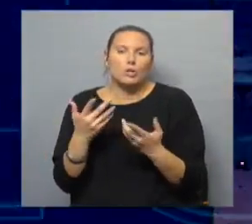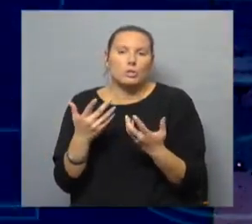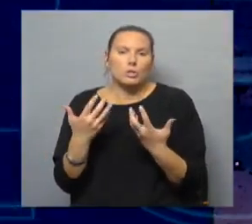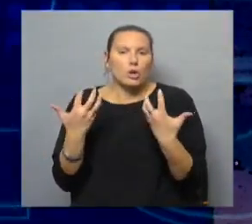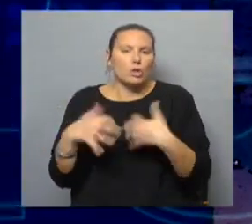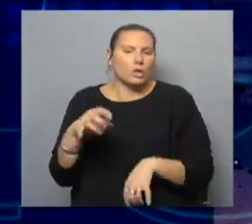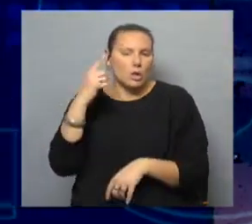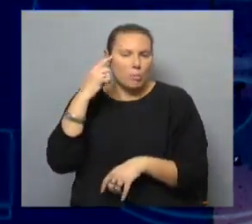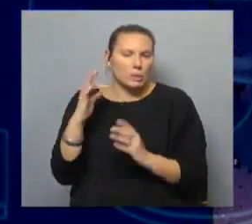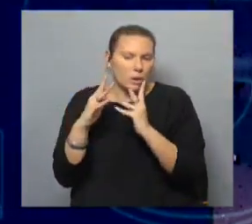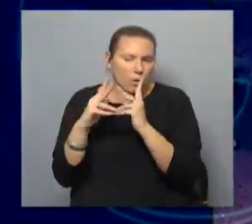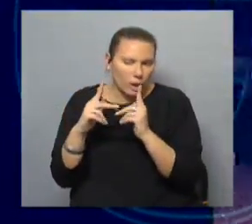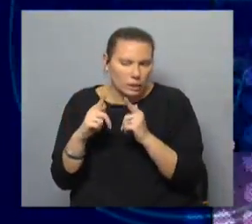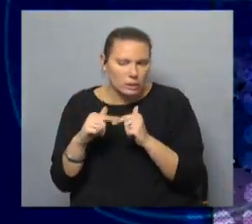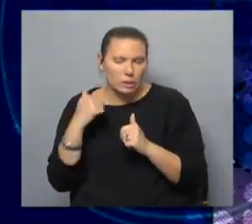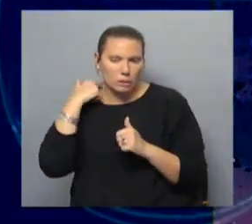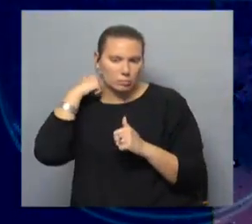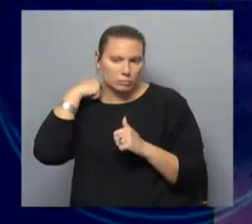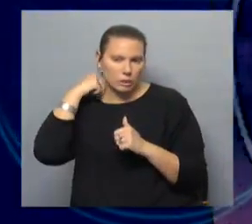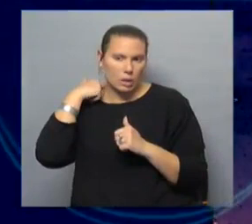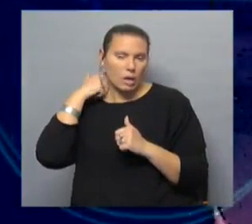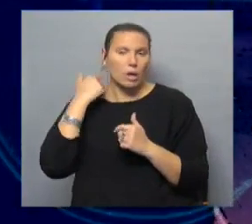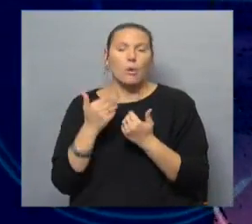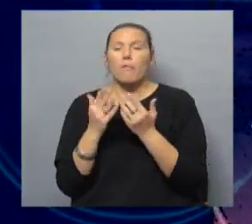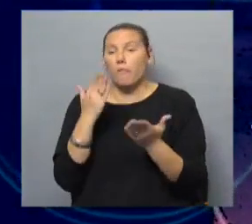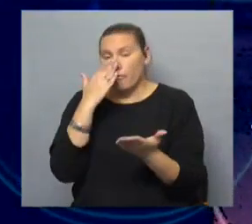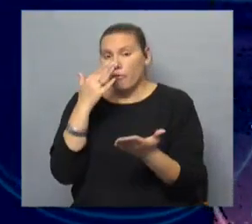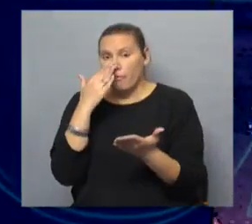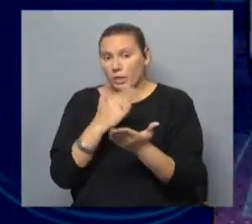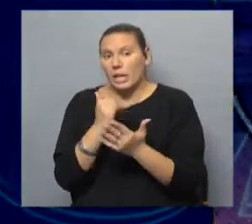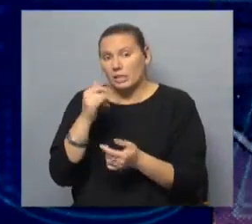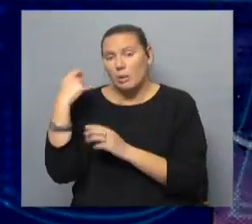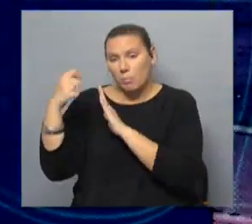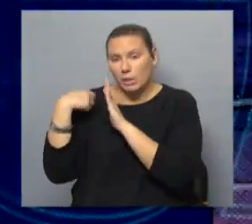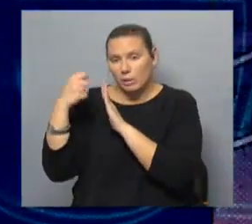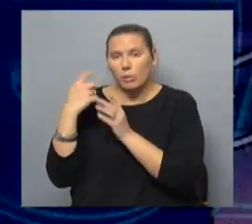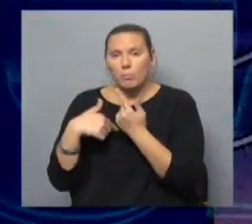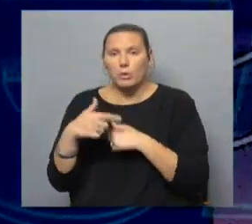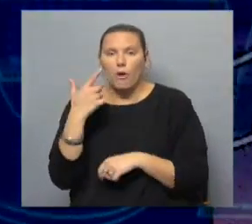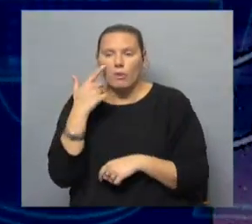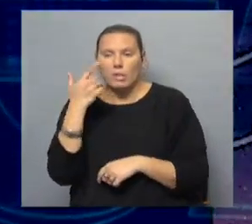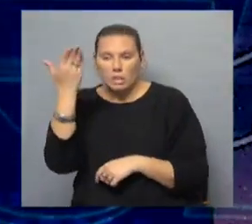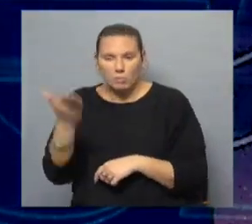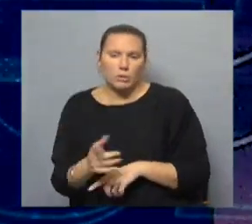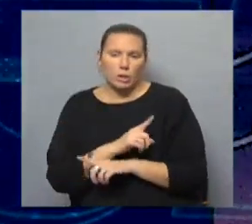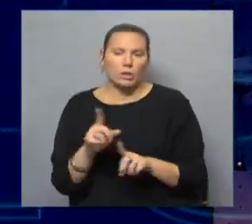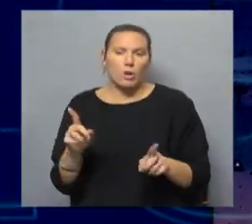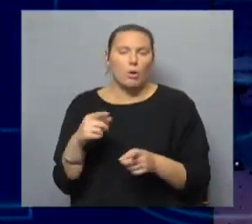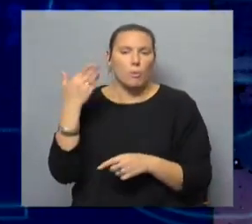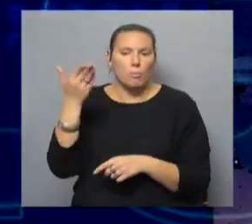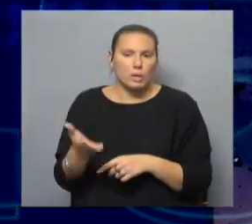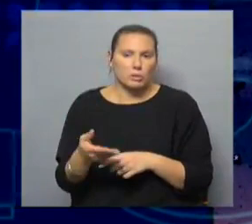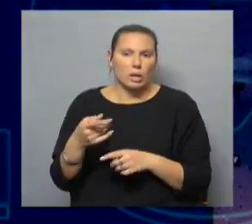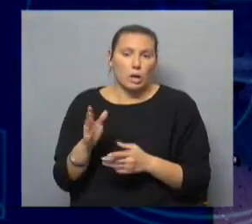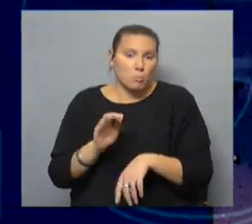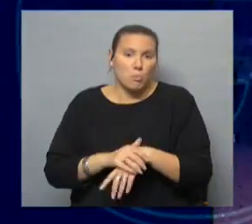intento no pensarlo tanto como principio de desarrollo final, sí en la película, pero no desde la vivencia del personaje, sino más bien es como un personaje cargado